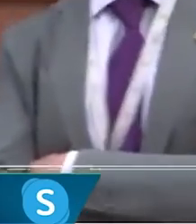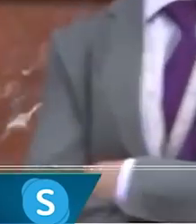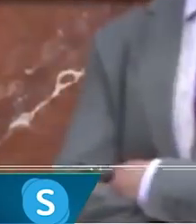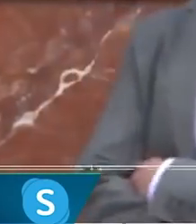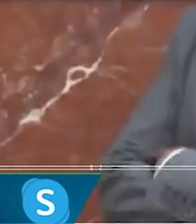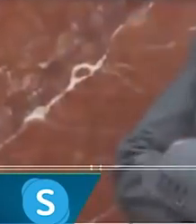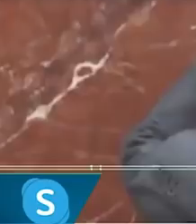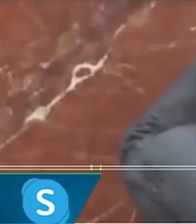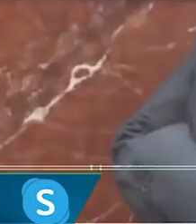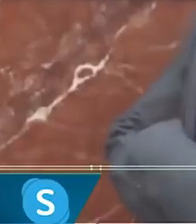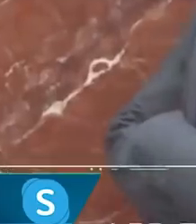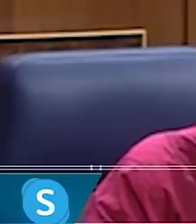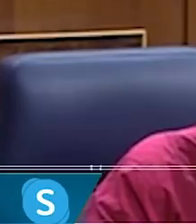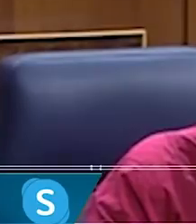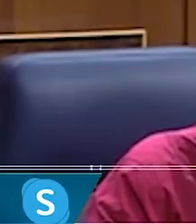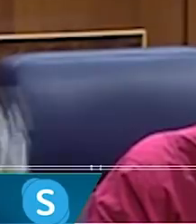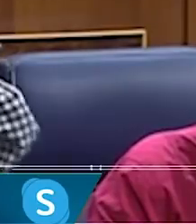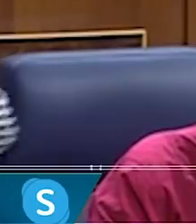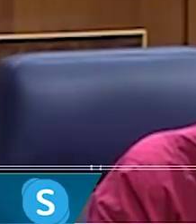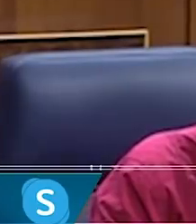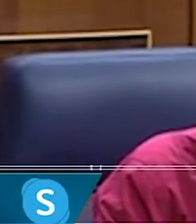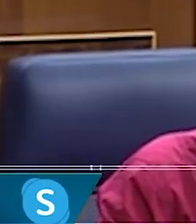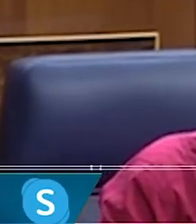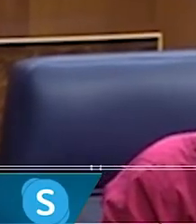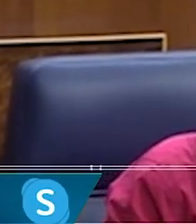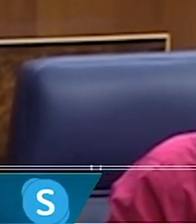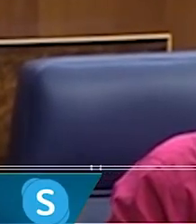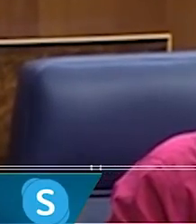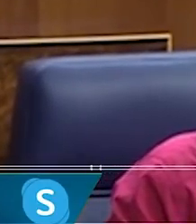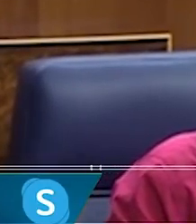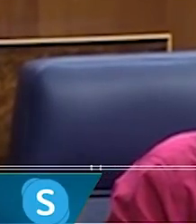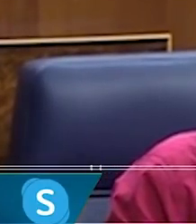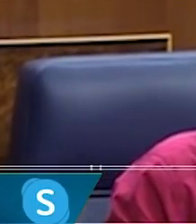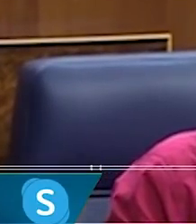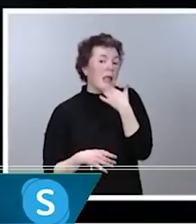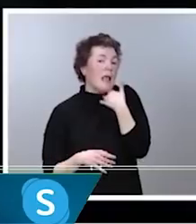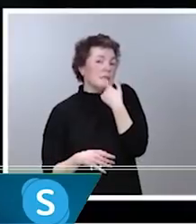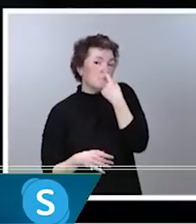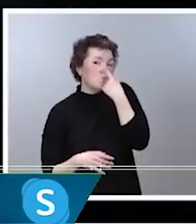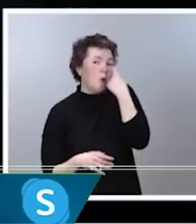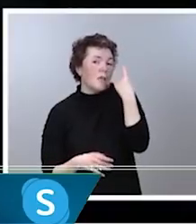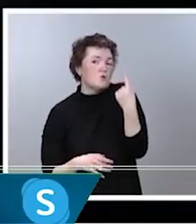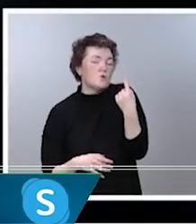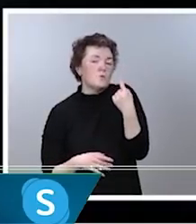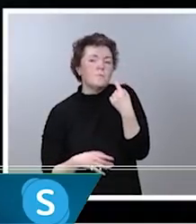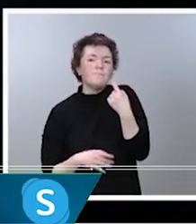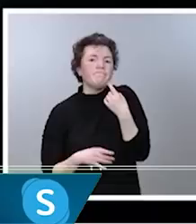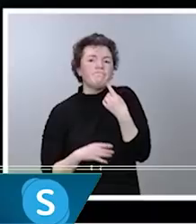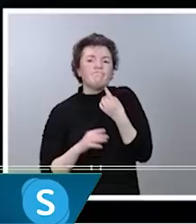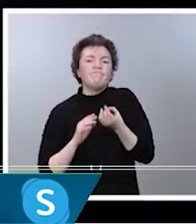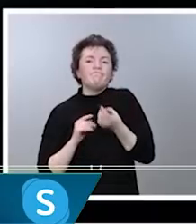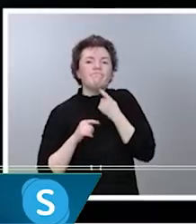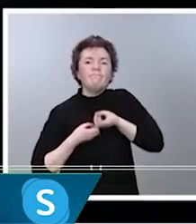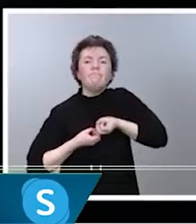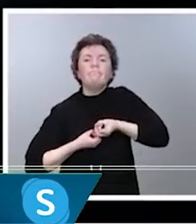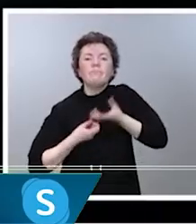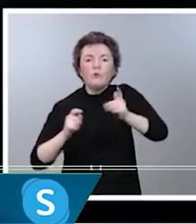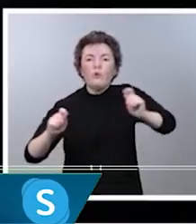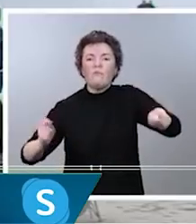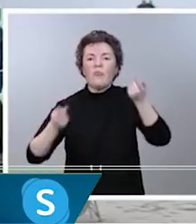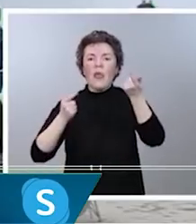verano y la cartilla de vacunación que era una loca Ayuso por inventarse eso y ahora resulta que hasta la Unión Europea lo quiere